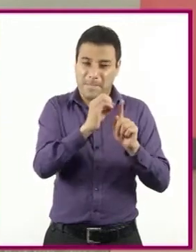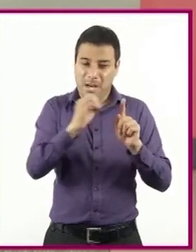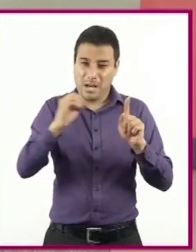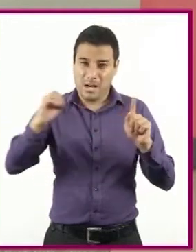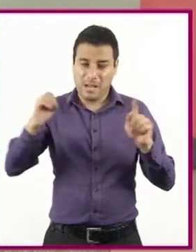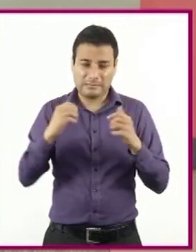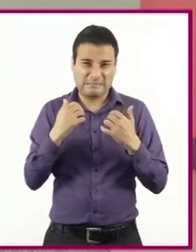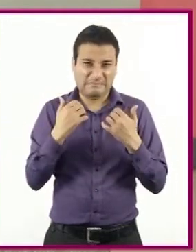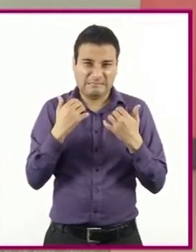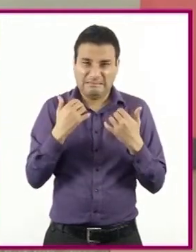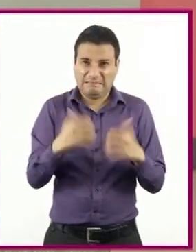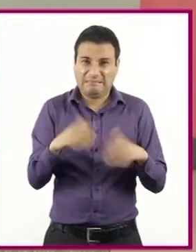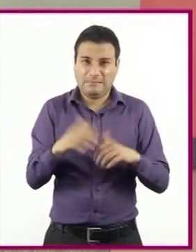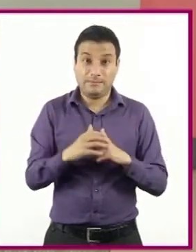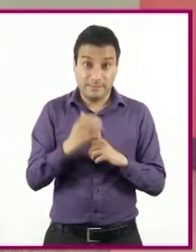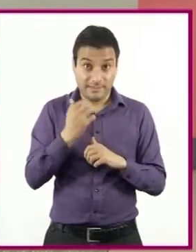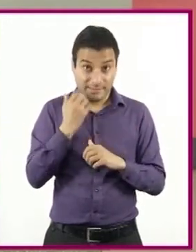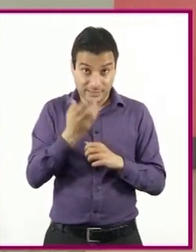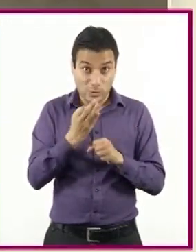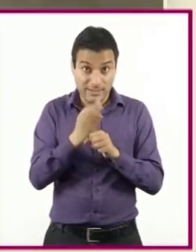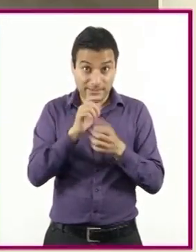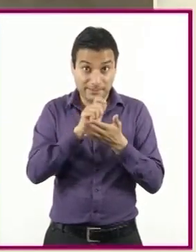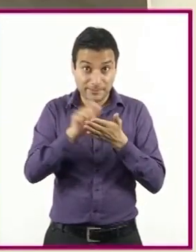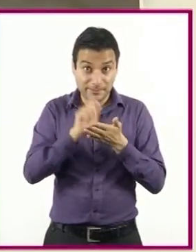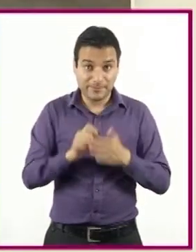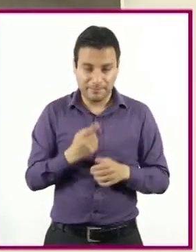números que corresponden a la cifra? Claro que sí.